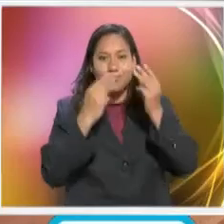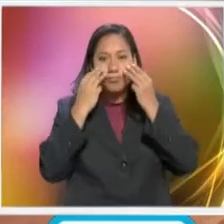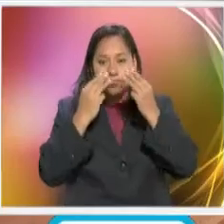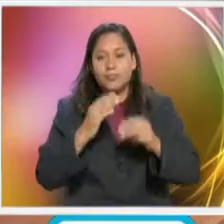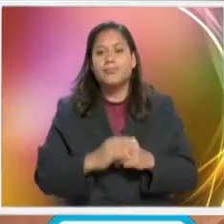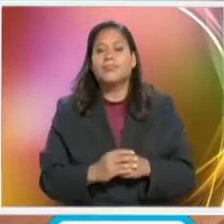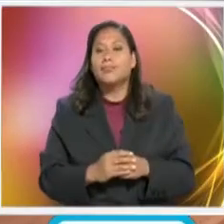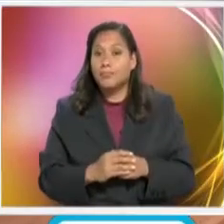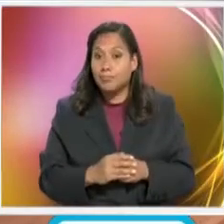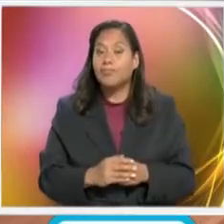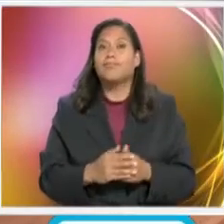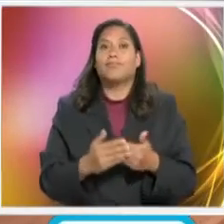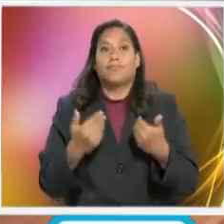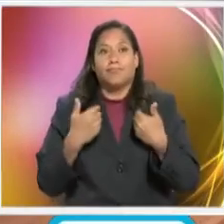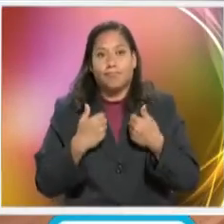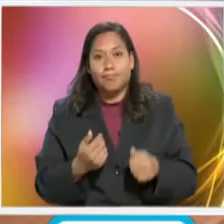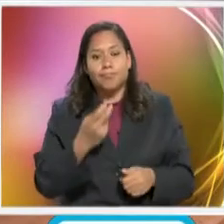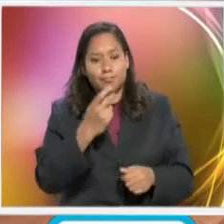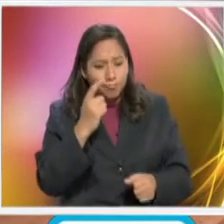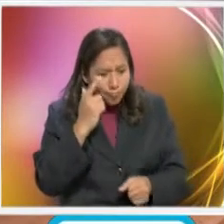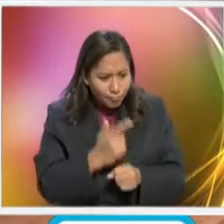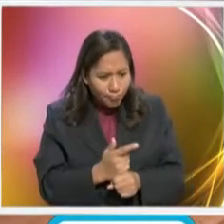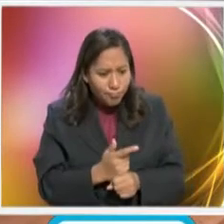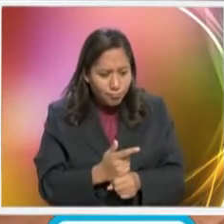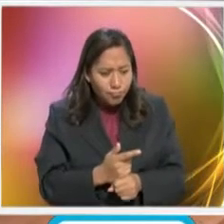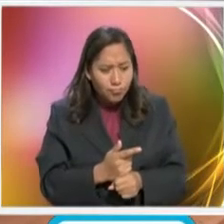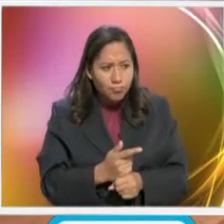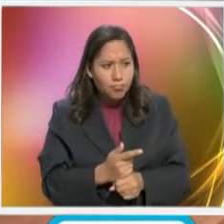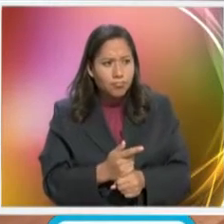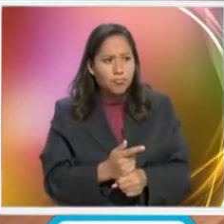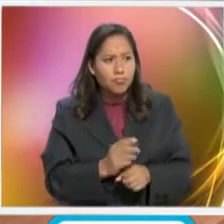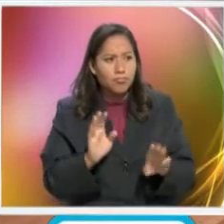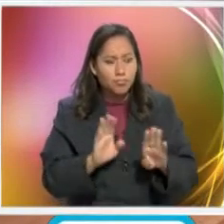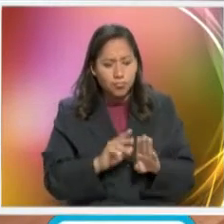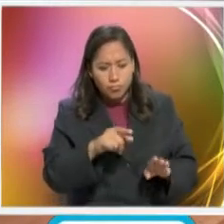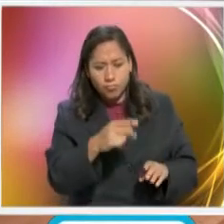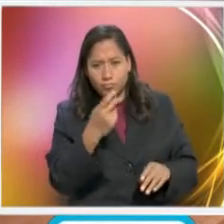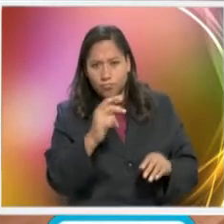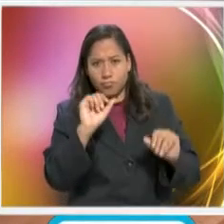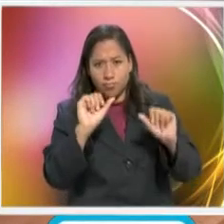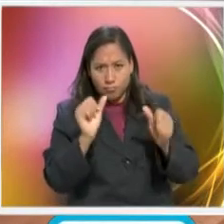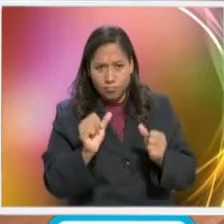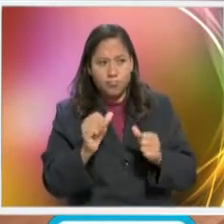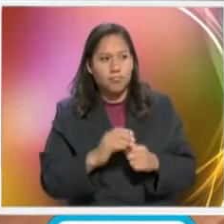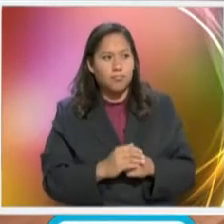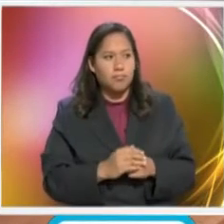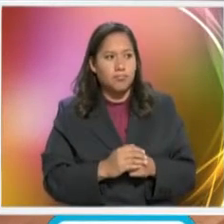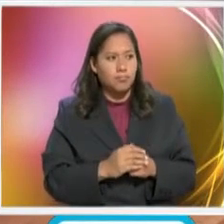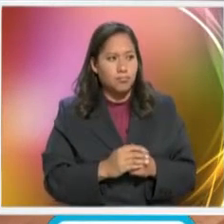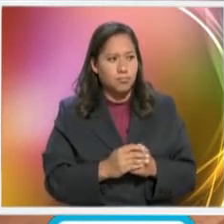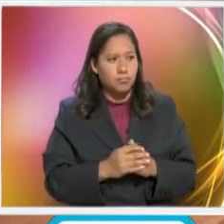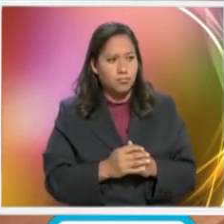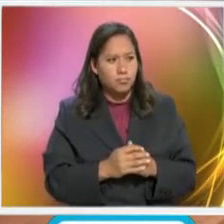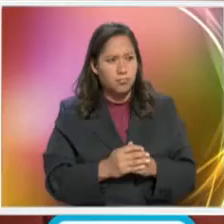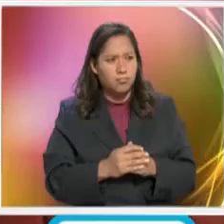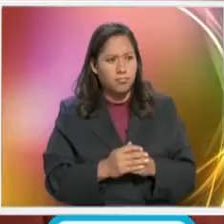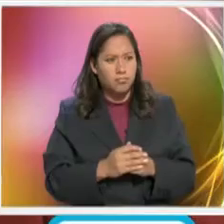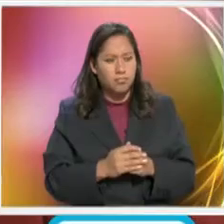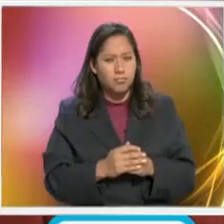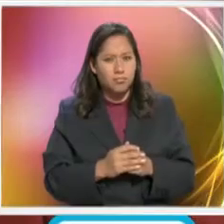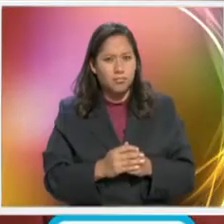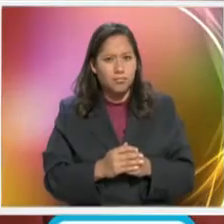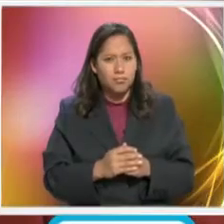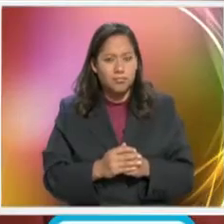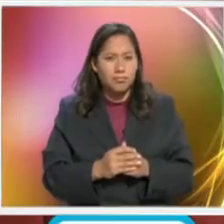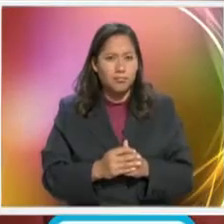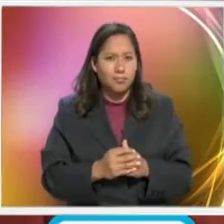con esto podemos darnos cuenta de otra, pues de otra faceta, de otra cara de estos artistas, ¿no? ¿Qué es lo que tú, por ejemplo,